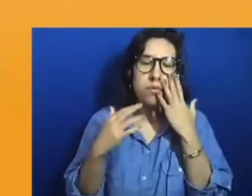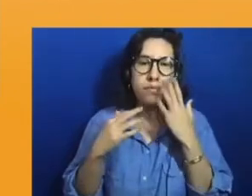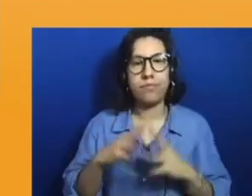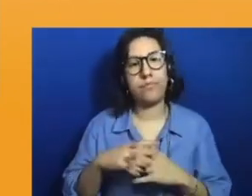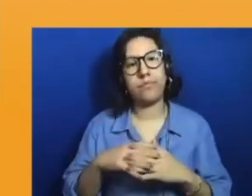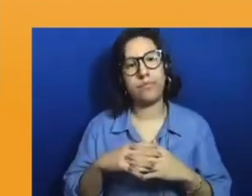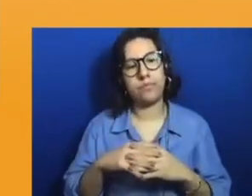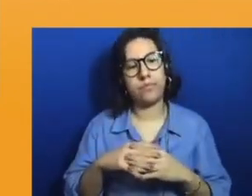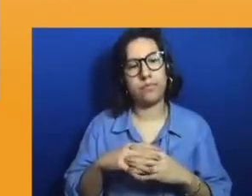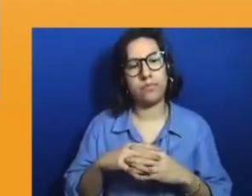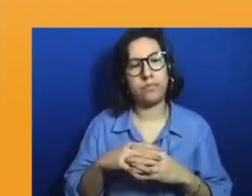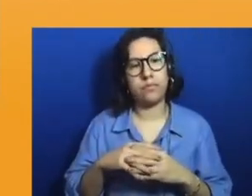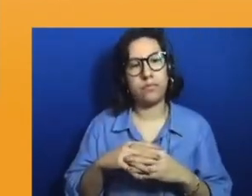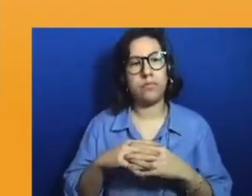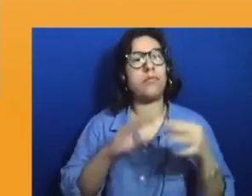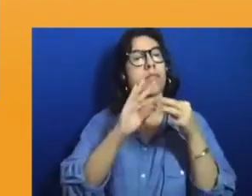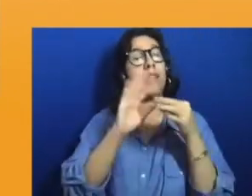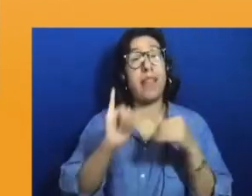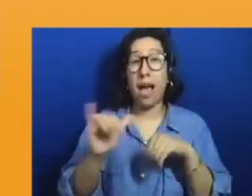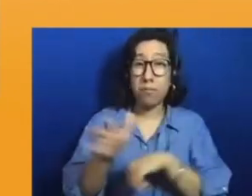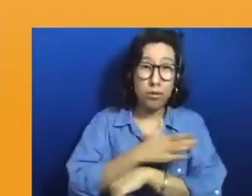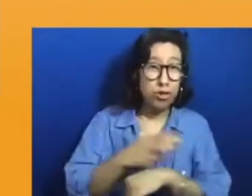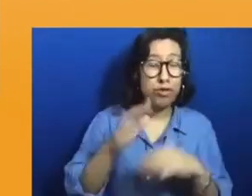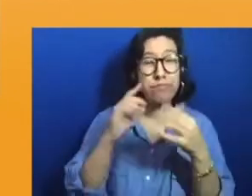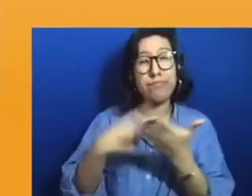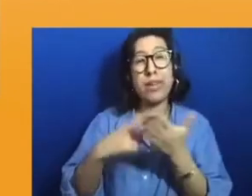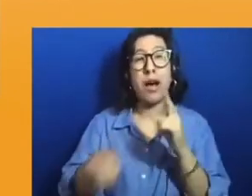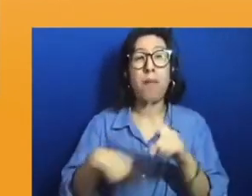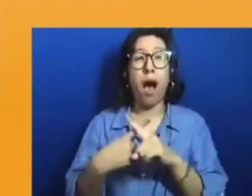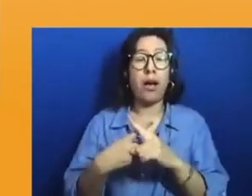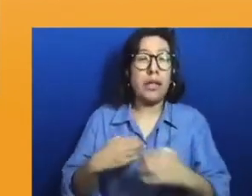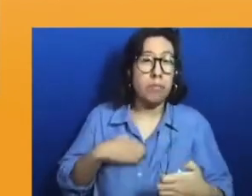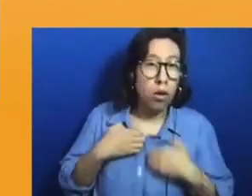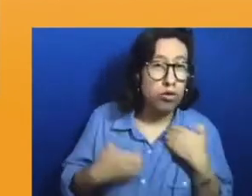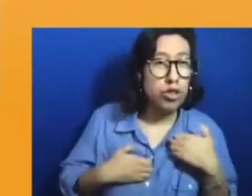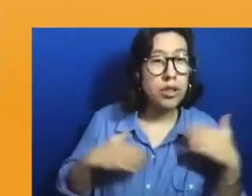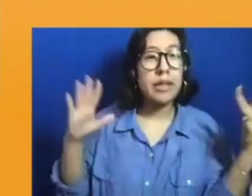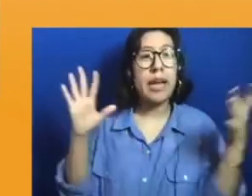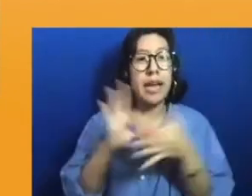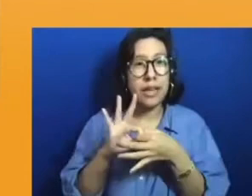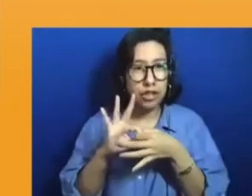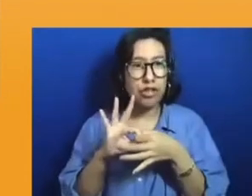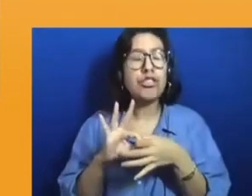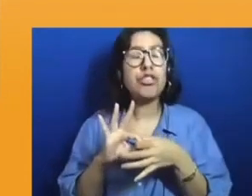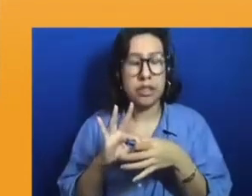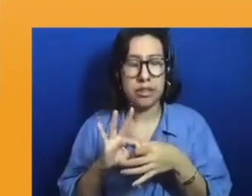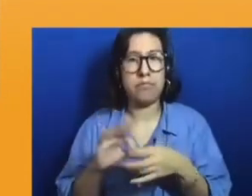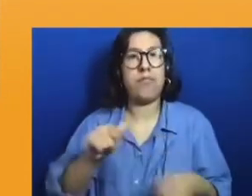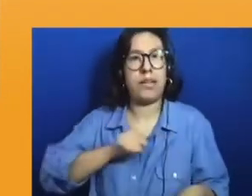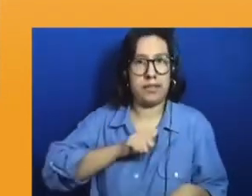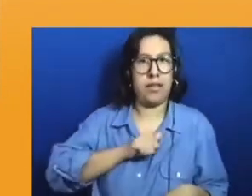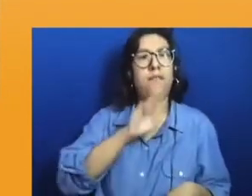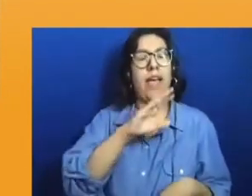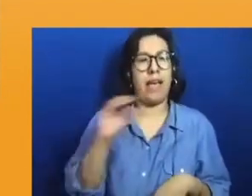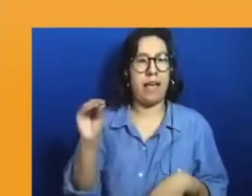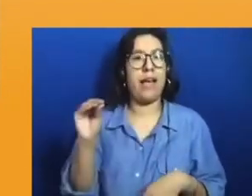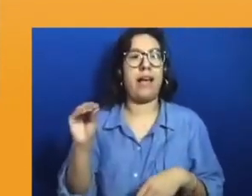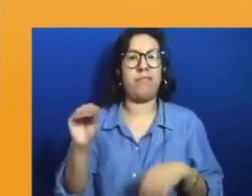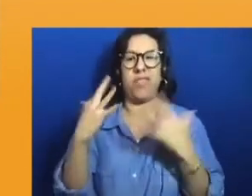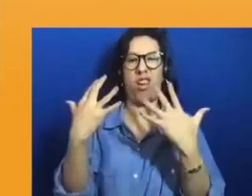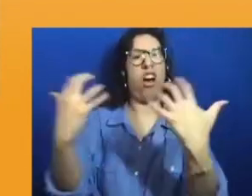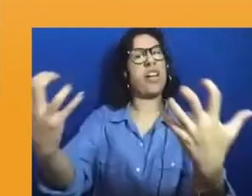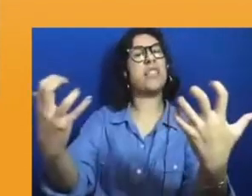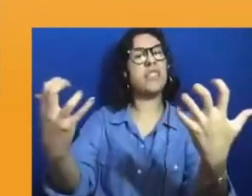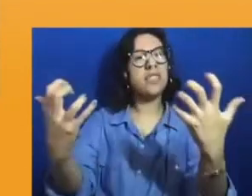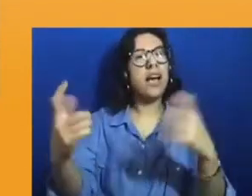hermosamente a la conexión y la emoción que quisiera yo facilitar entre mí misma y el público. Entonces, yo